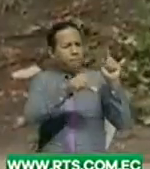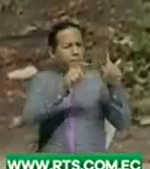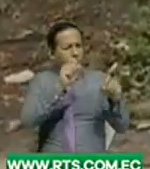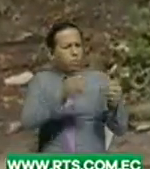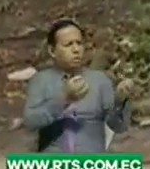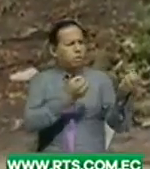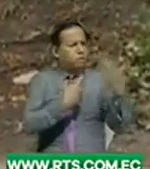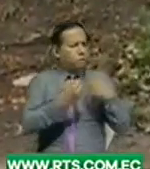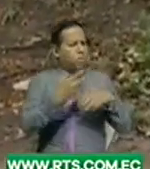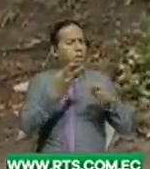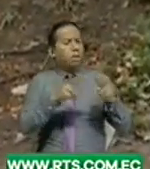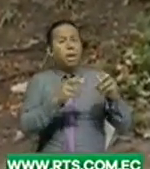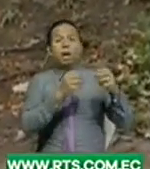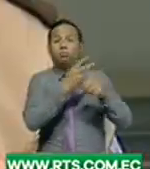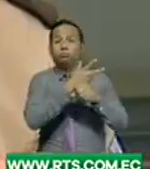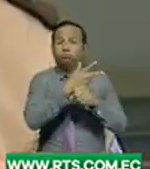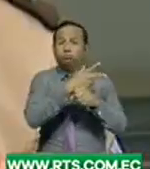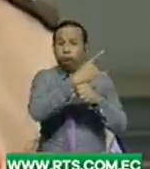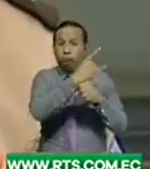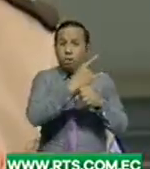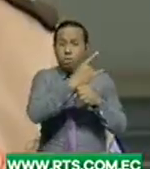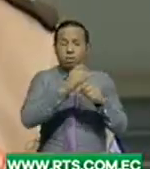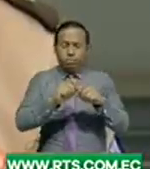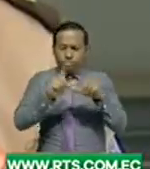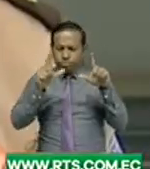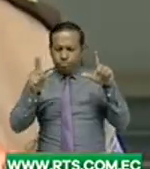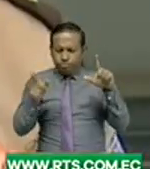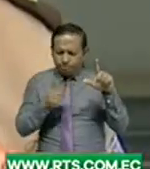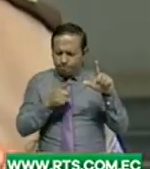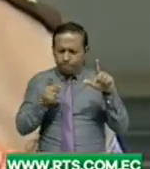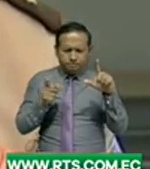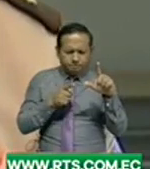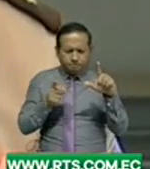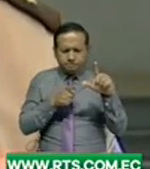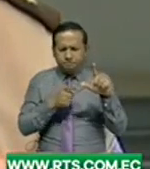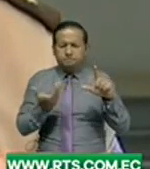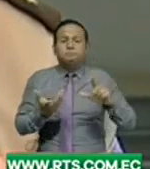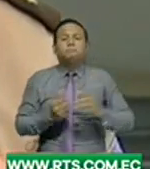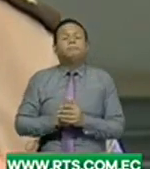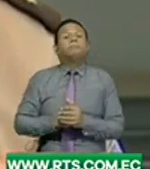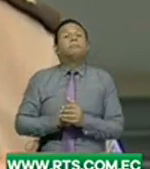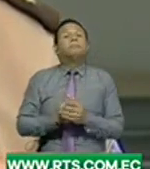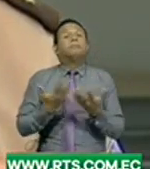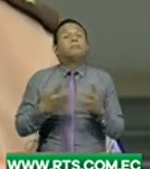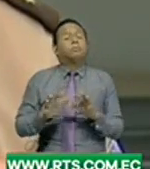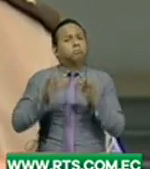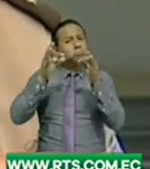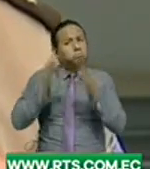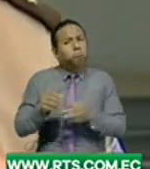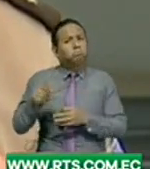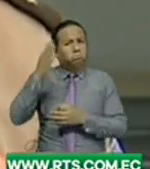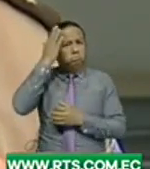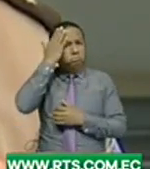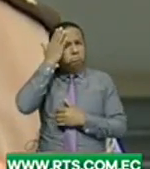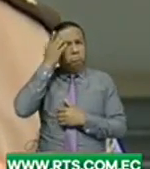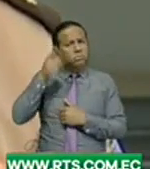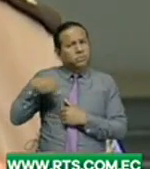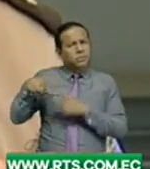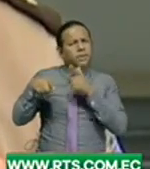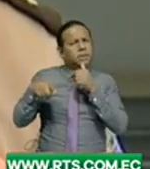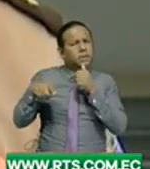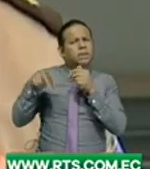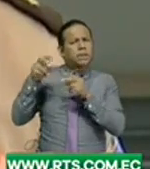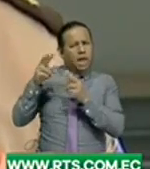de seguridad. Ya tienen datos certeros y de estas personas que cometieron este hecho delictivo.